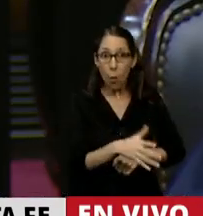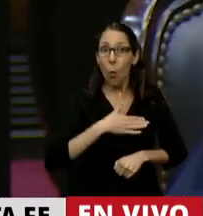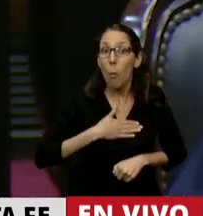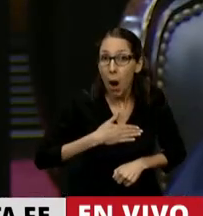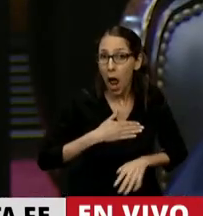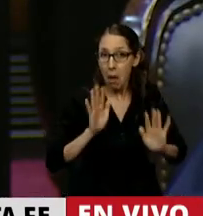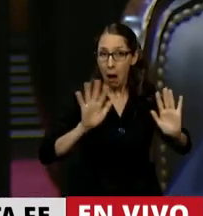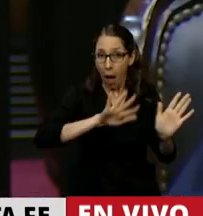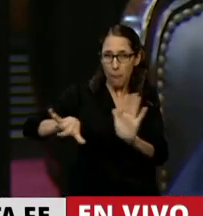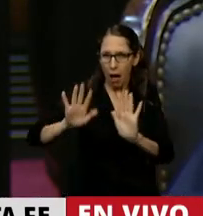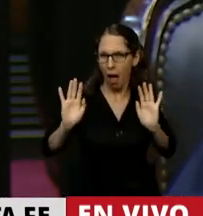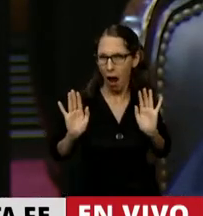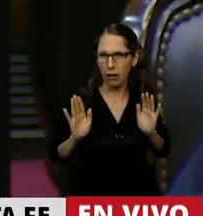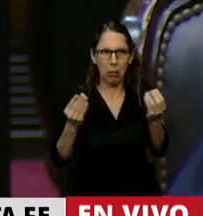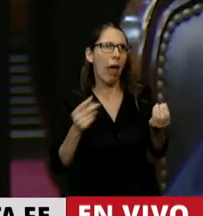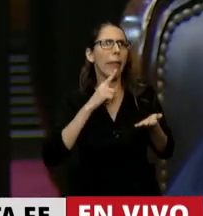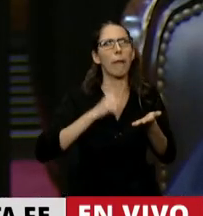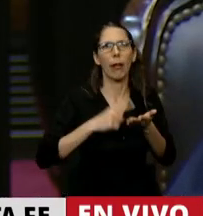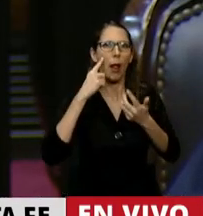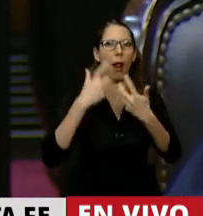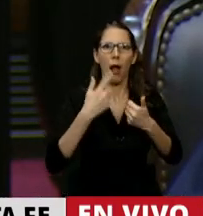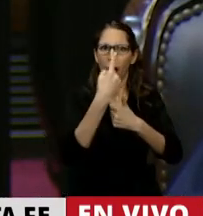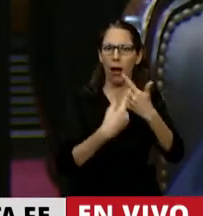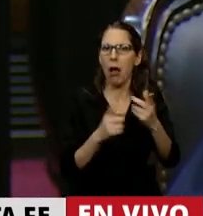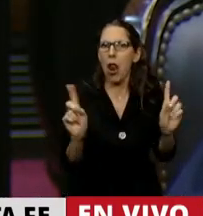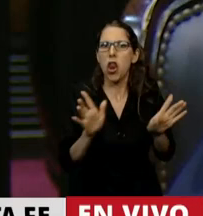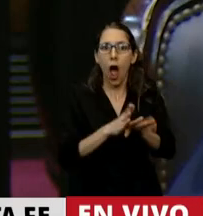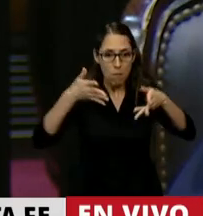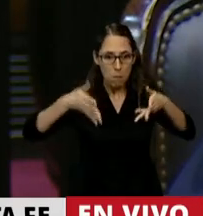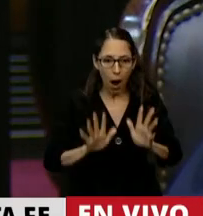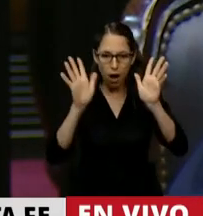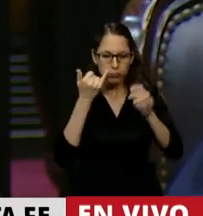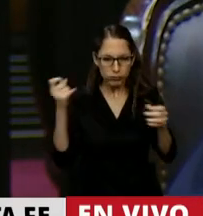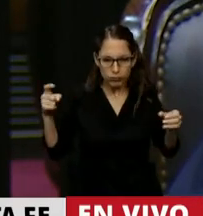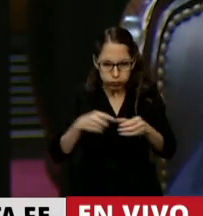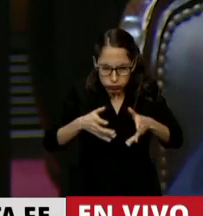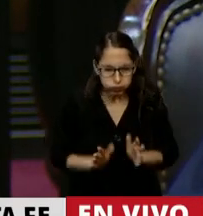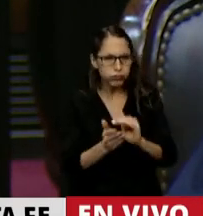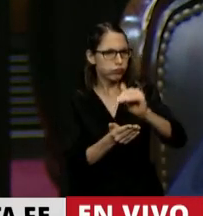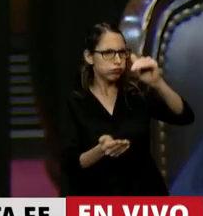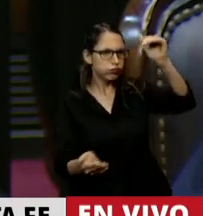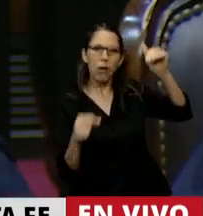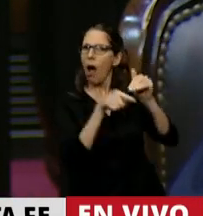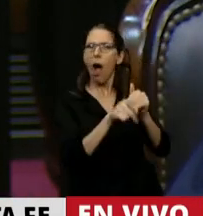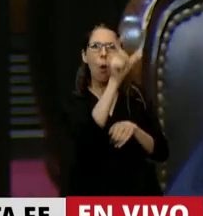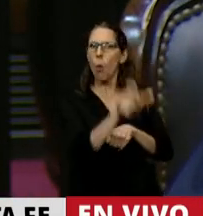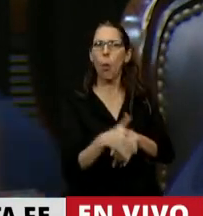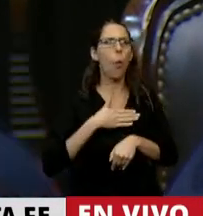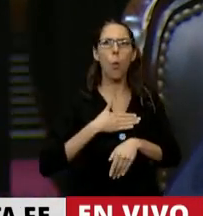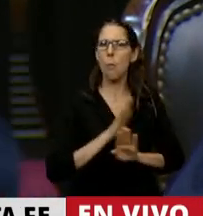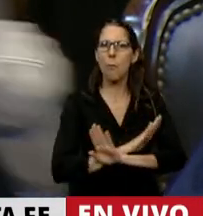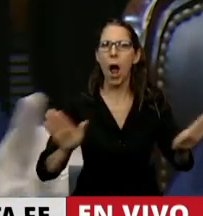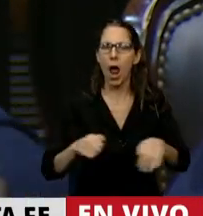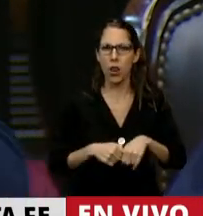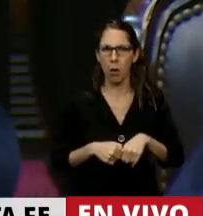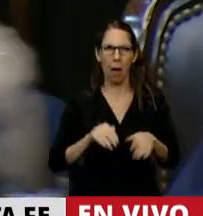ningún atributo, porque la persona humana es, a partir de su existencia, montada en una estructura biológica. No tiene que ver